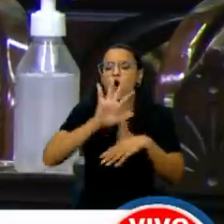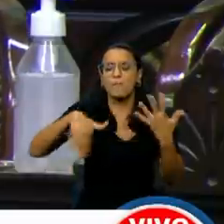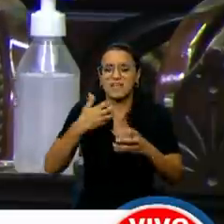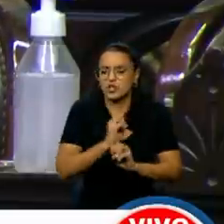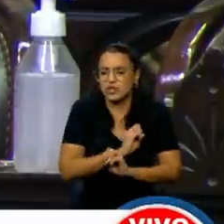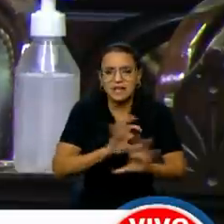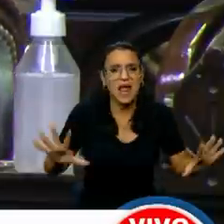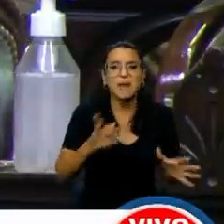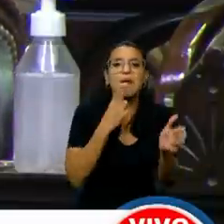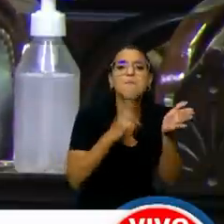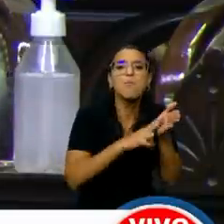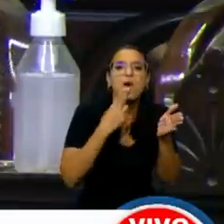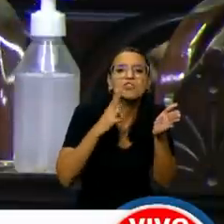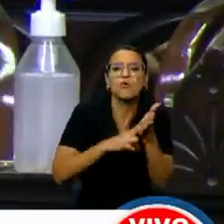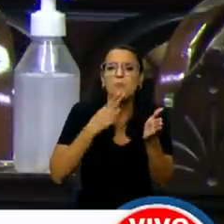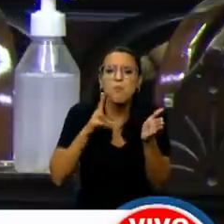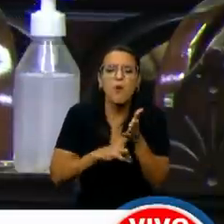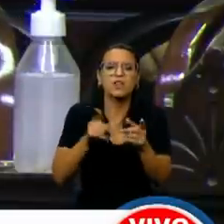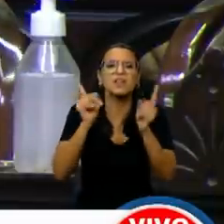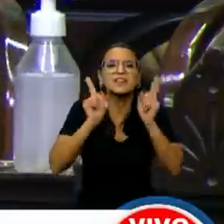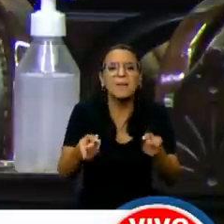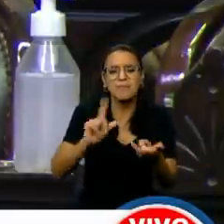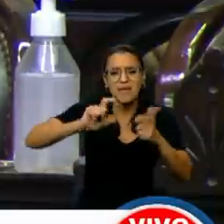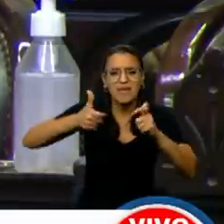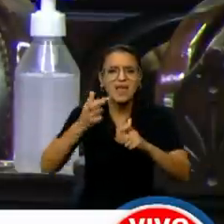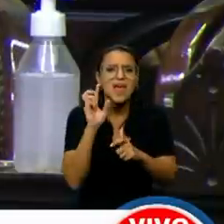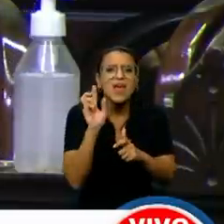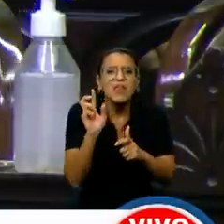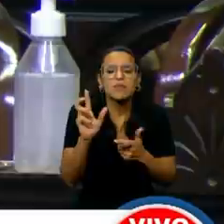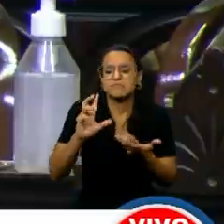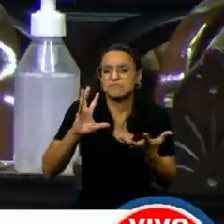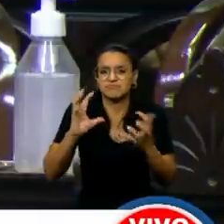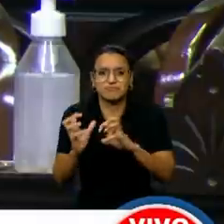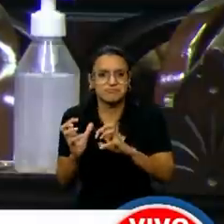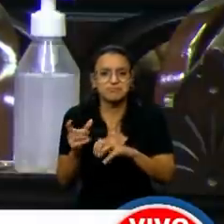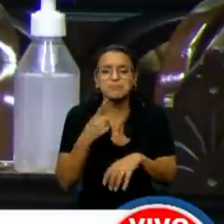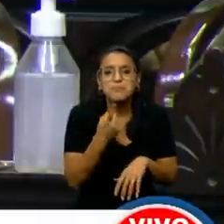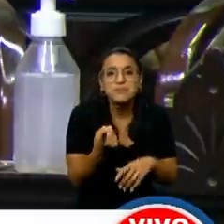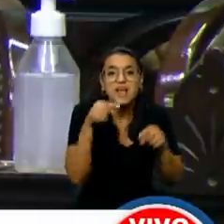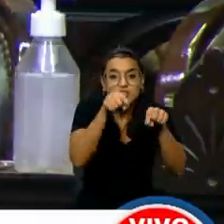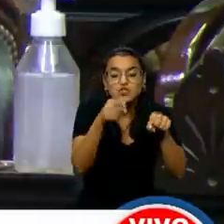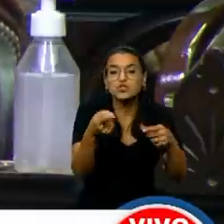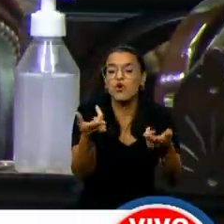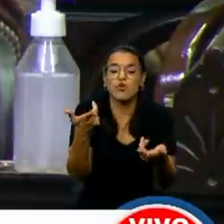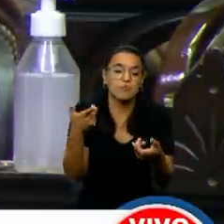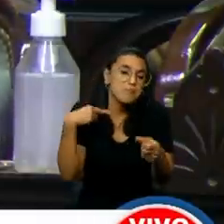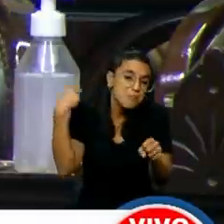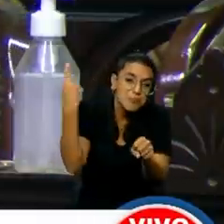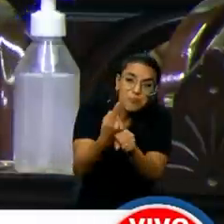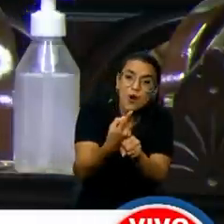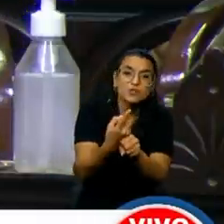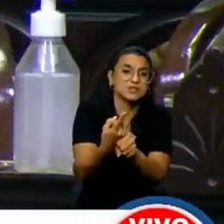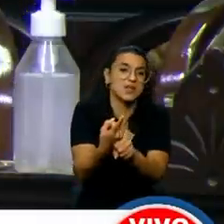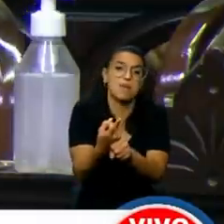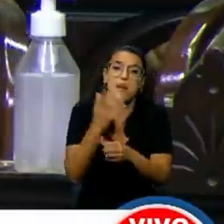de impuestos y de un tipo de cambio distorsionado lo que hace que se vuelva imposible